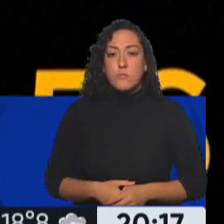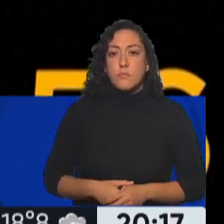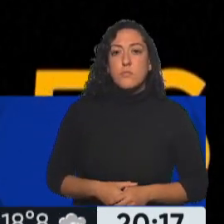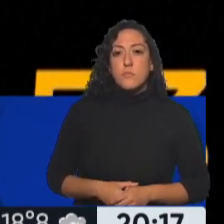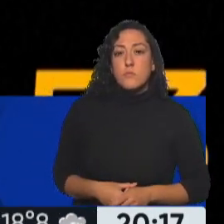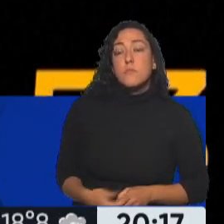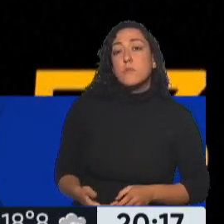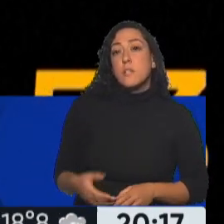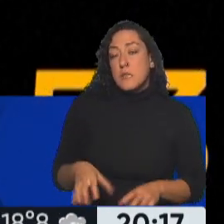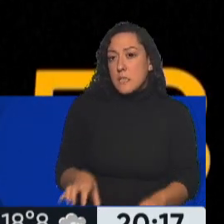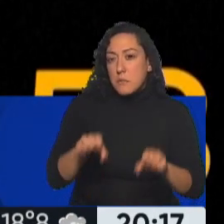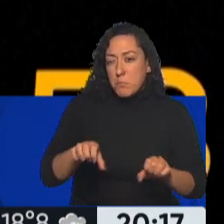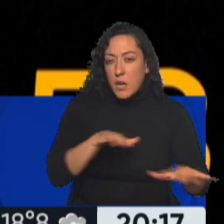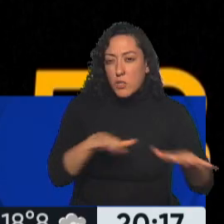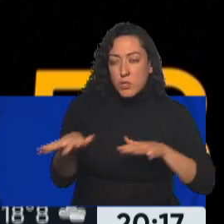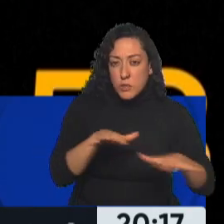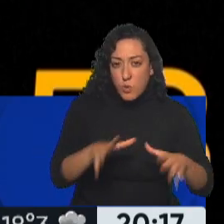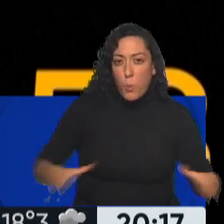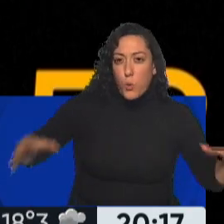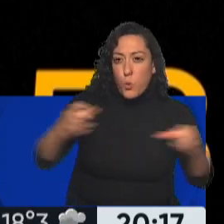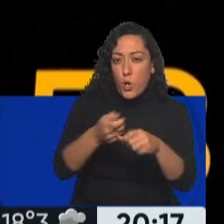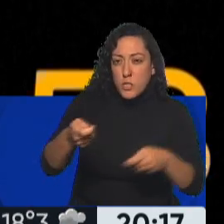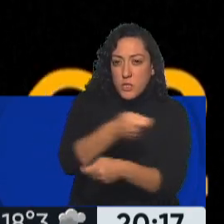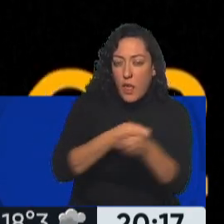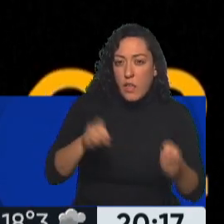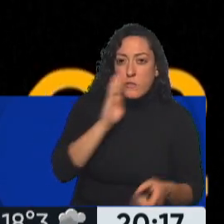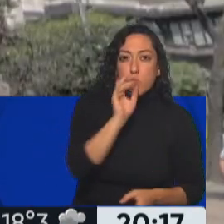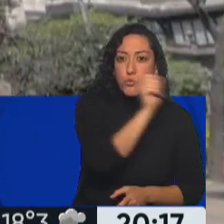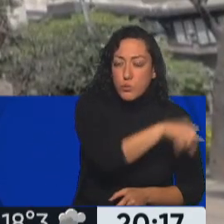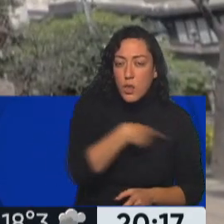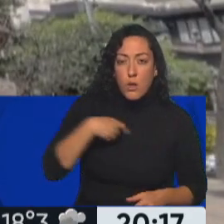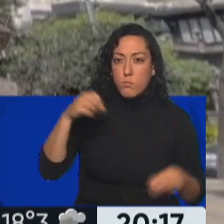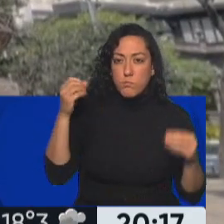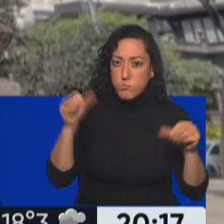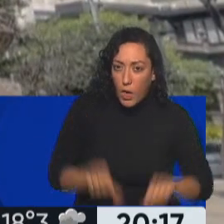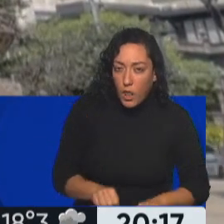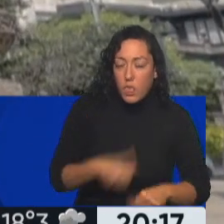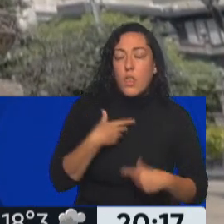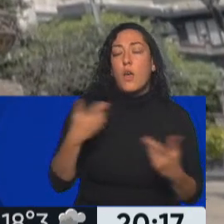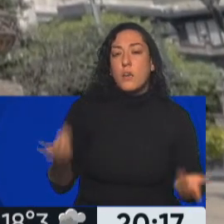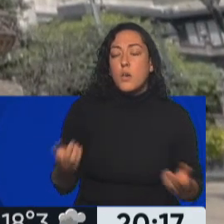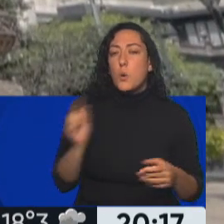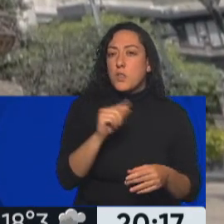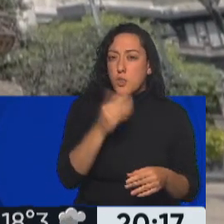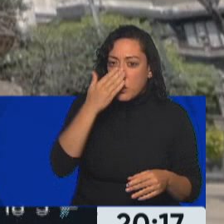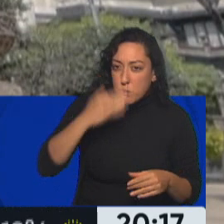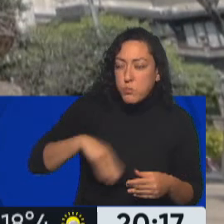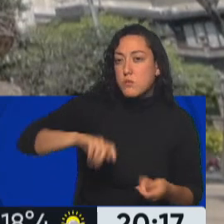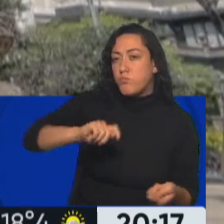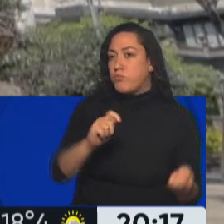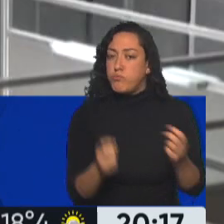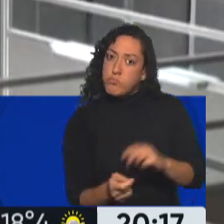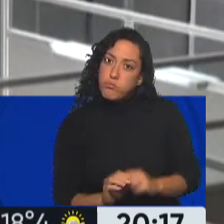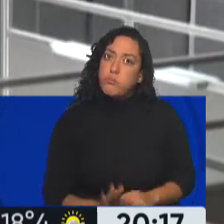Pablo, estábamos siguiendo lo que pasaba en Wall Street, que abrió con pérdidas significativas, pero poco después experimentó un cambio de